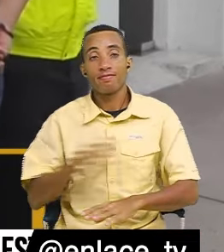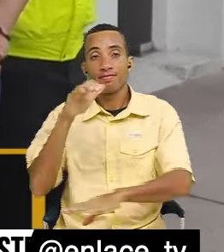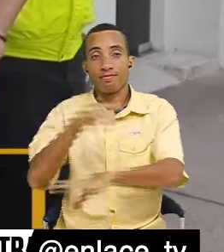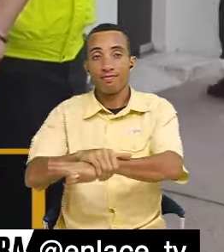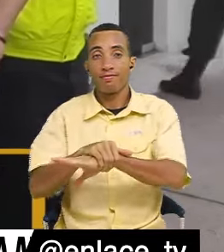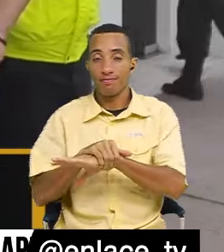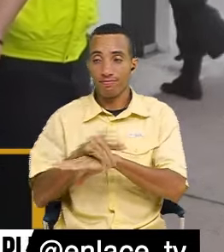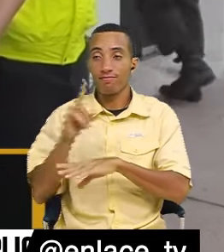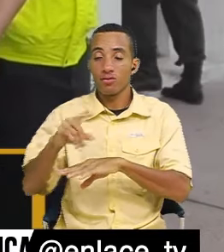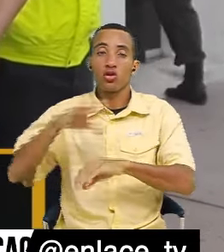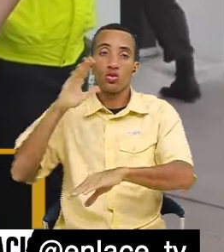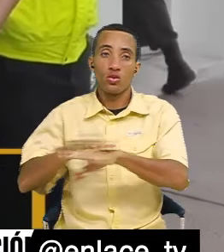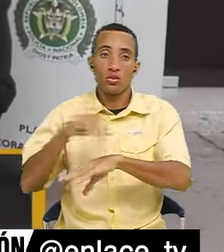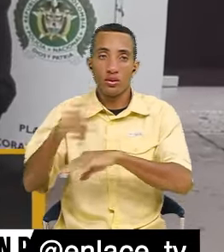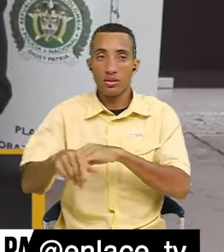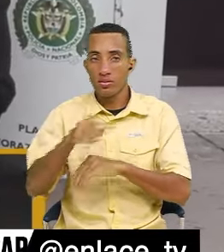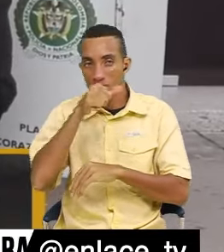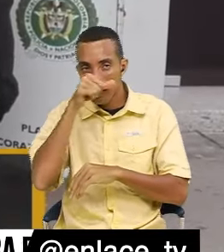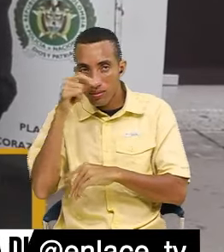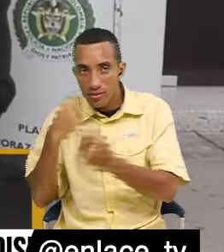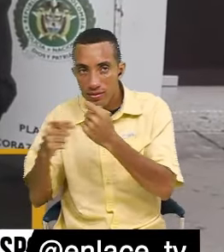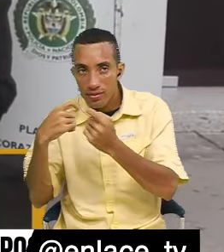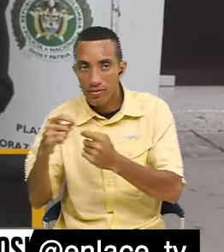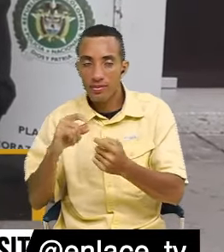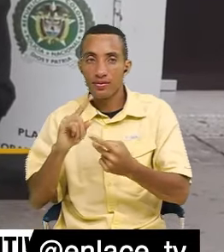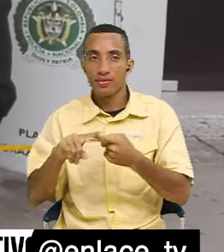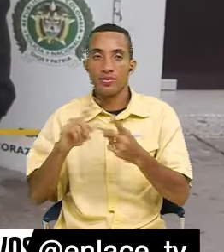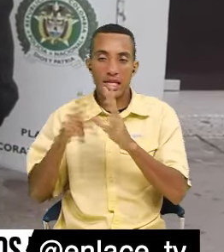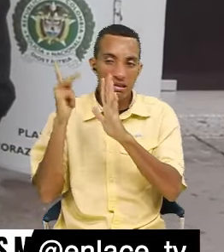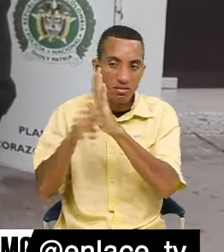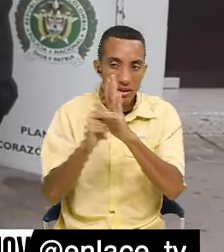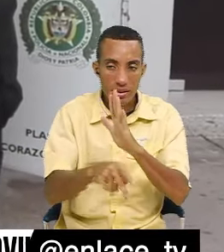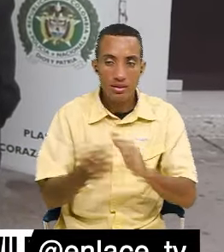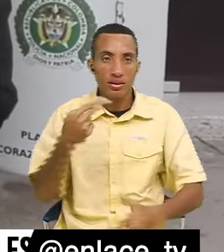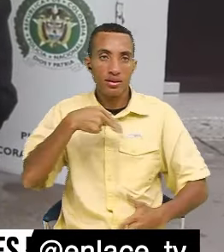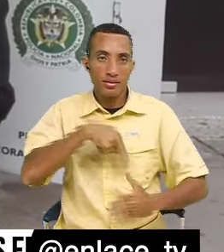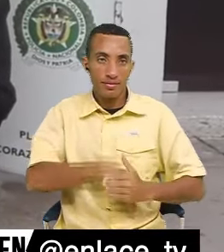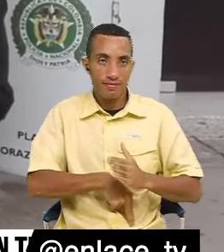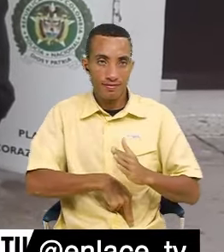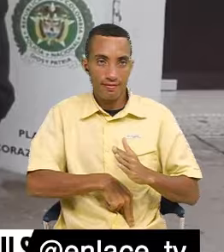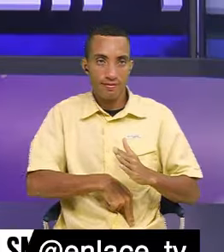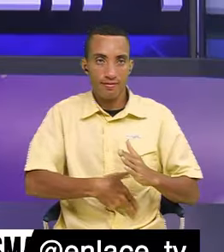de otros delitos como microtráfico, homicidios selectivos y porte ilegal de armas de fuego.